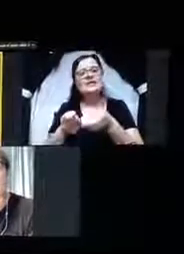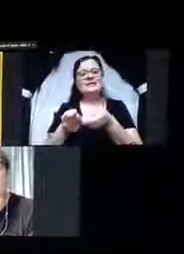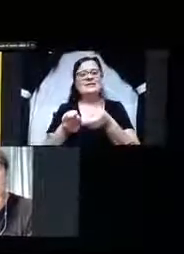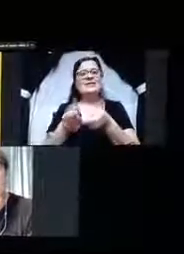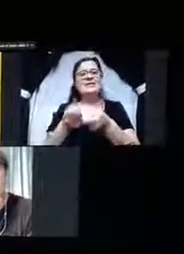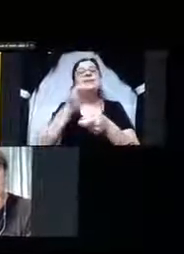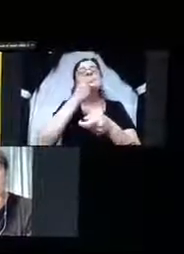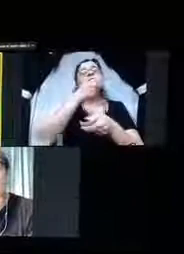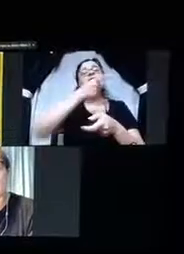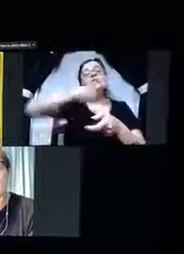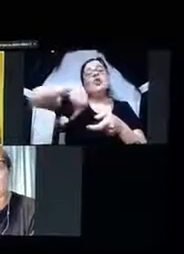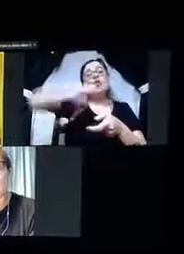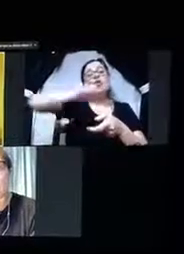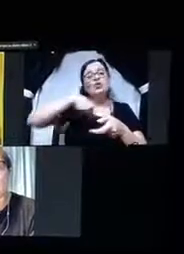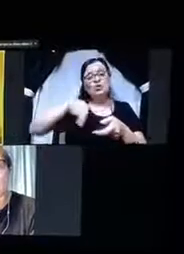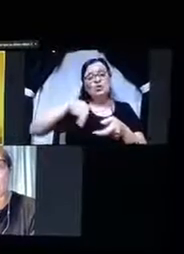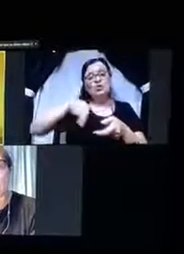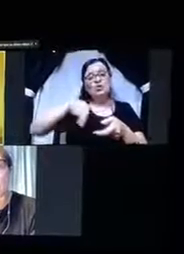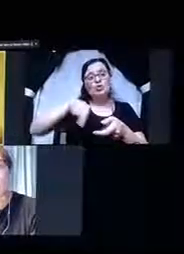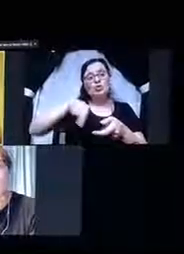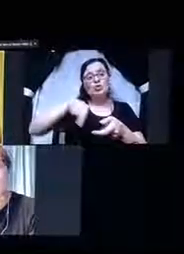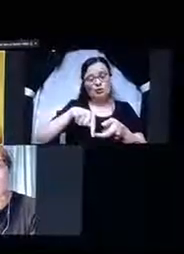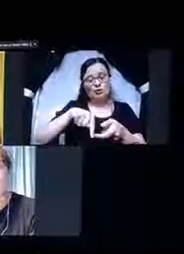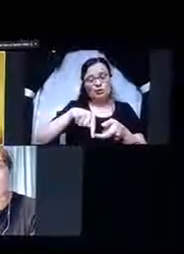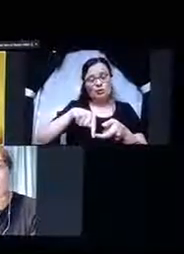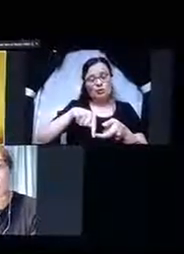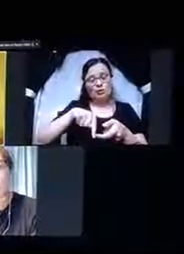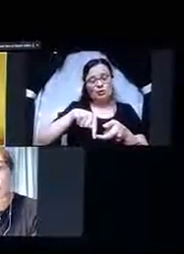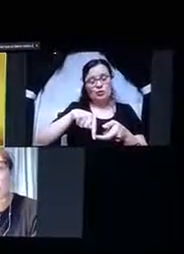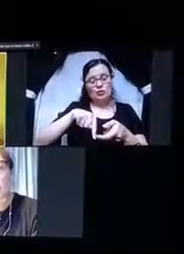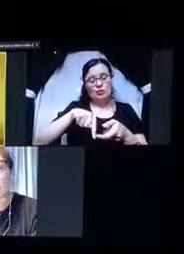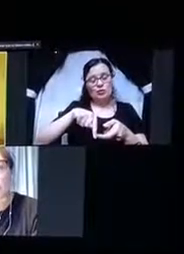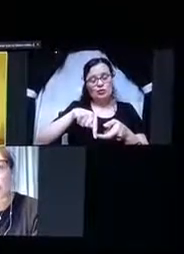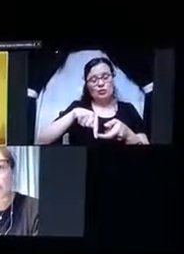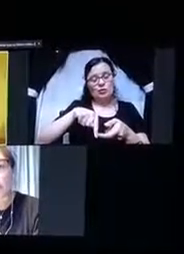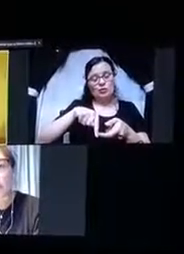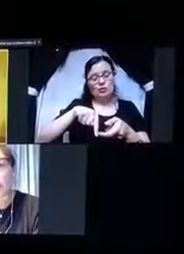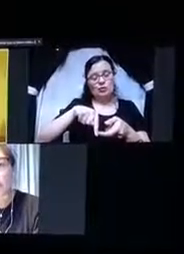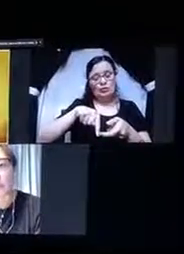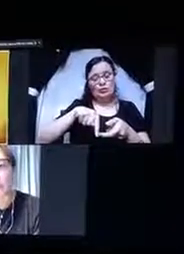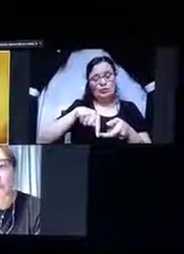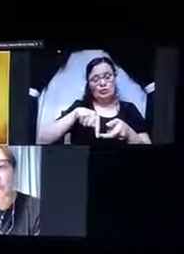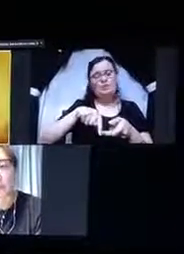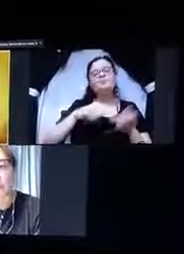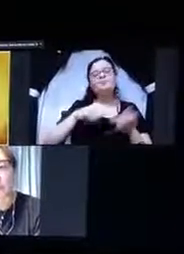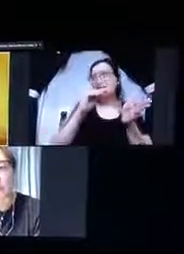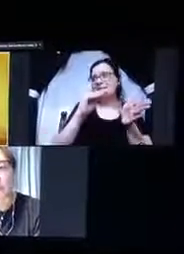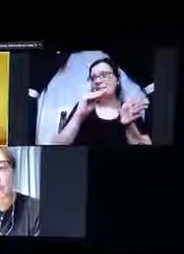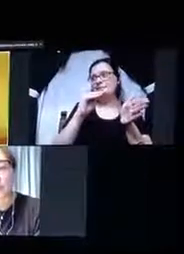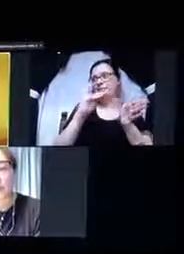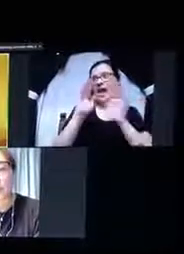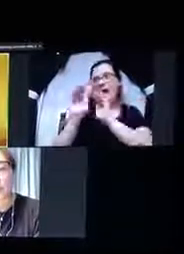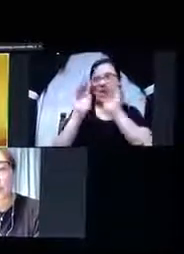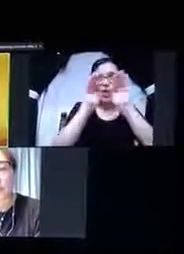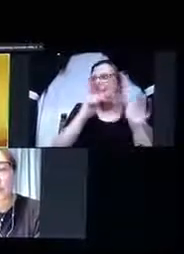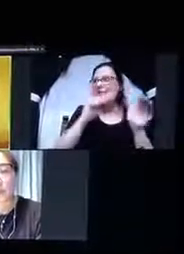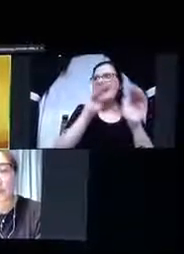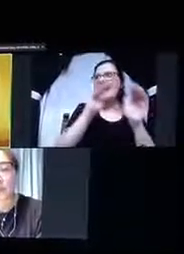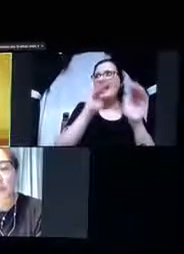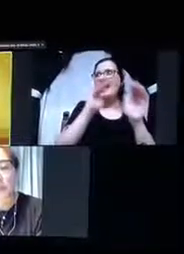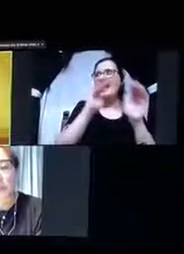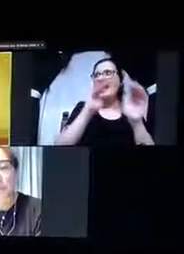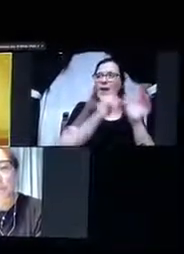de mensajes construidos de manera equivalente con diferentes estructuras y